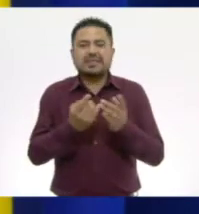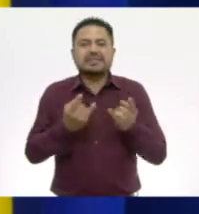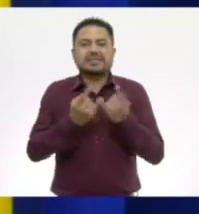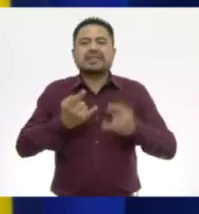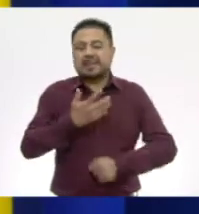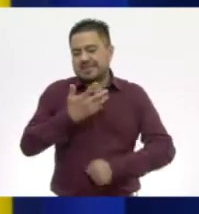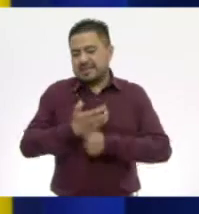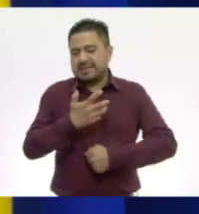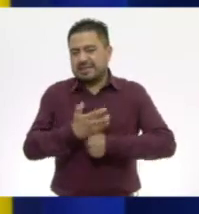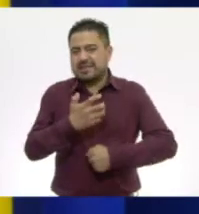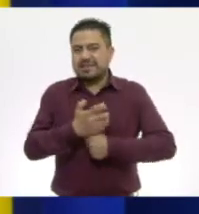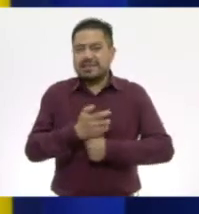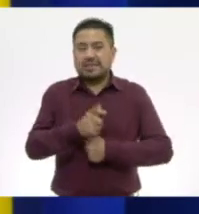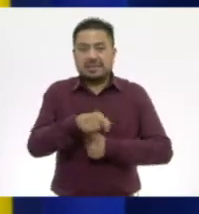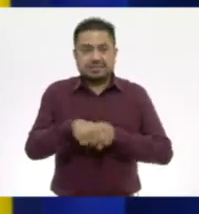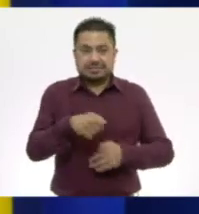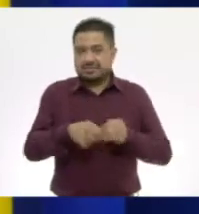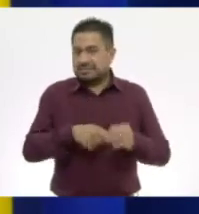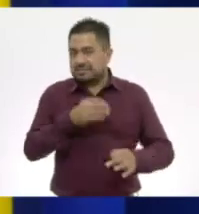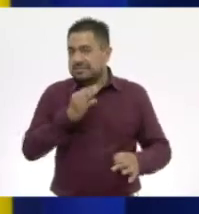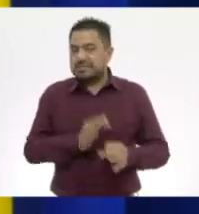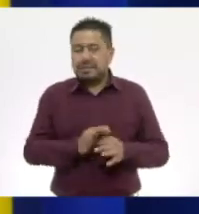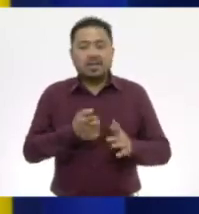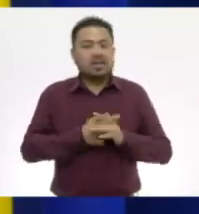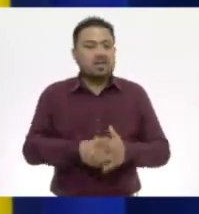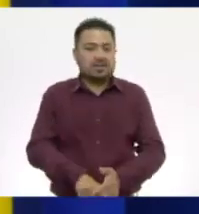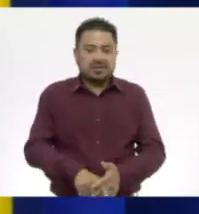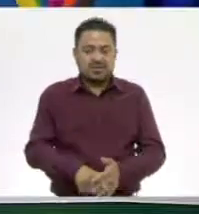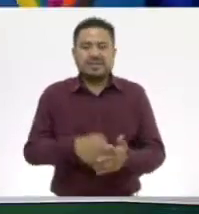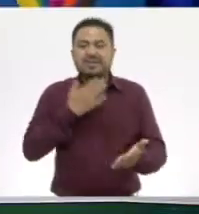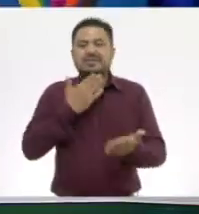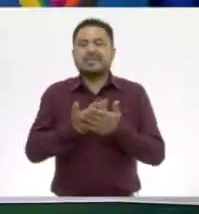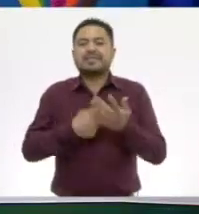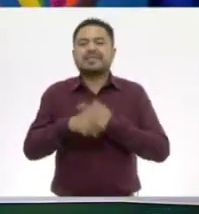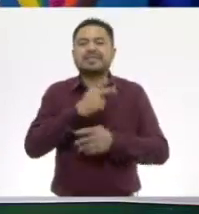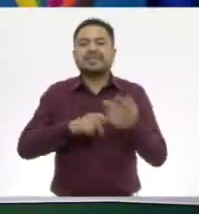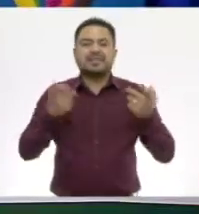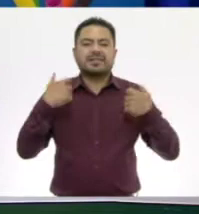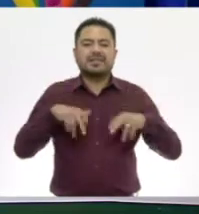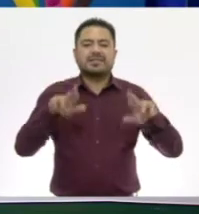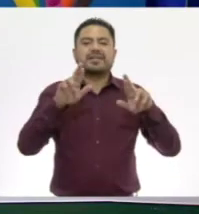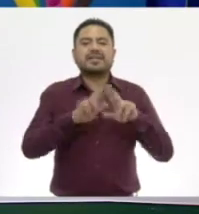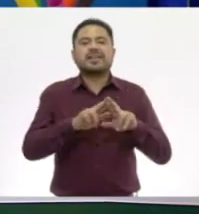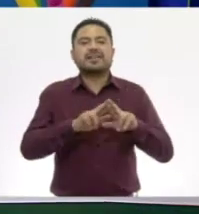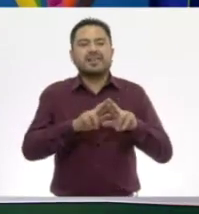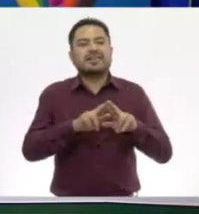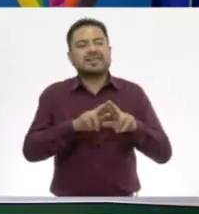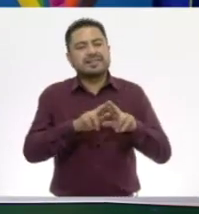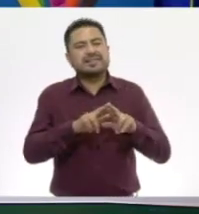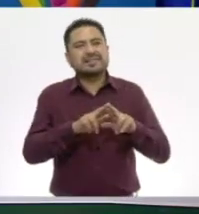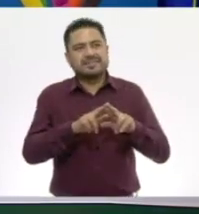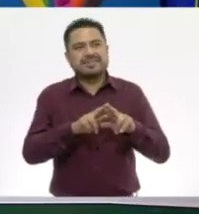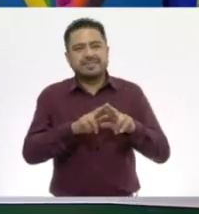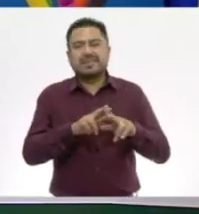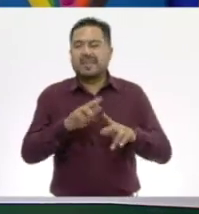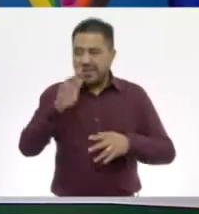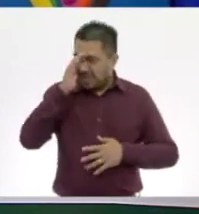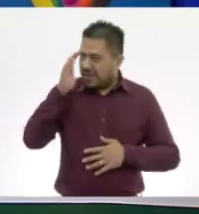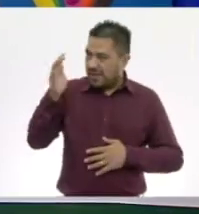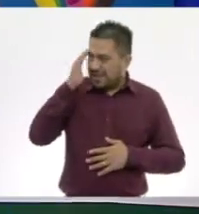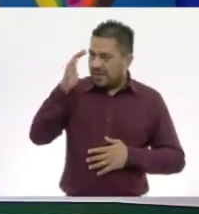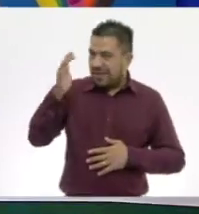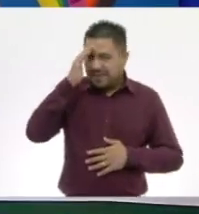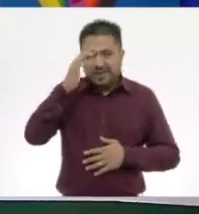de quinto grado. ¿Están listos? ¡Comenzamos! Bienvenido, profesor. Bienvenido, Ton. Hola. Hola, Ton,